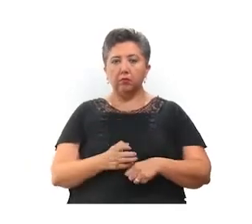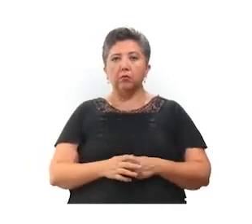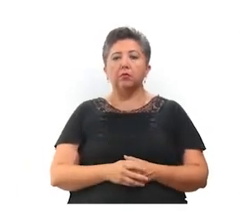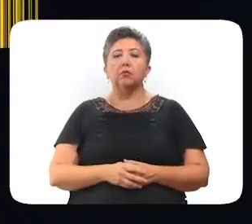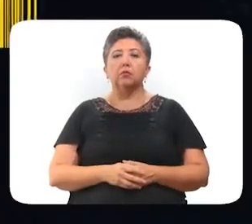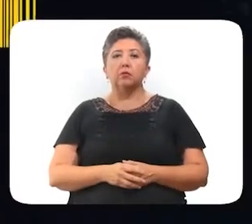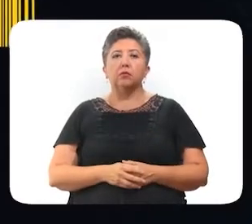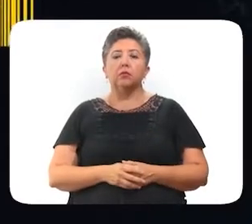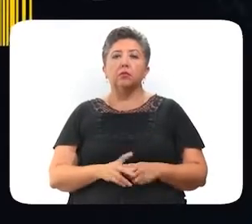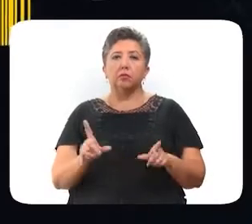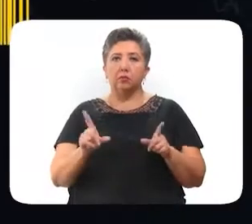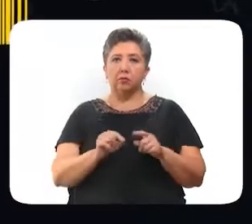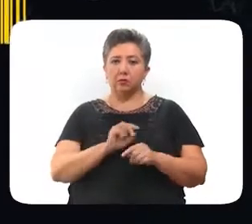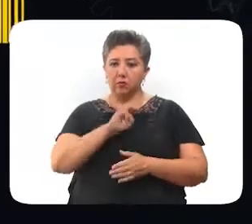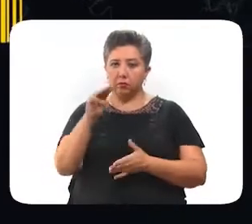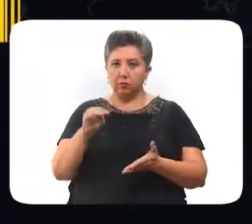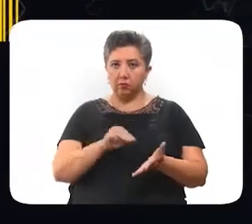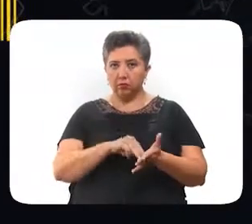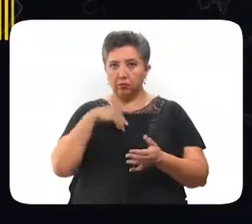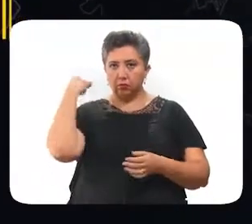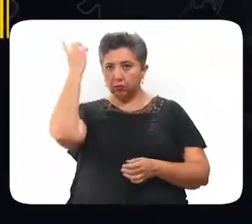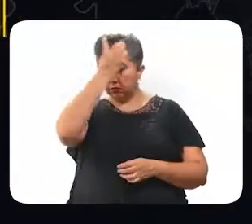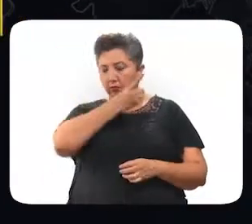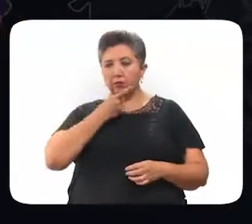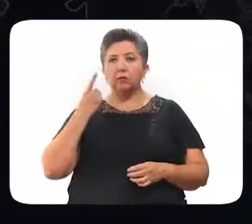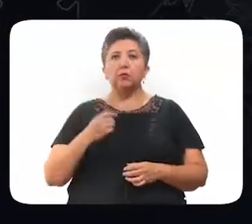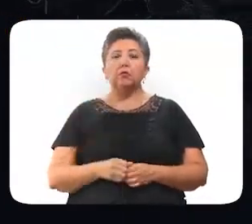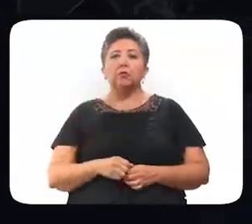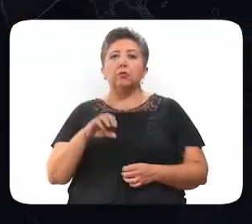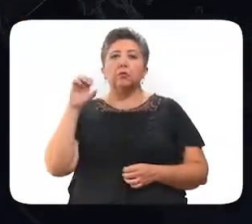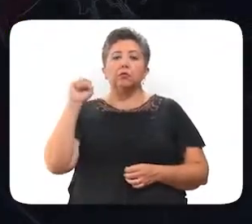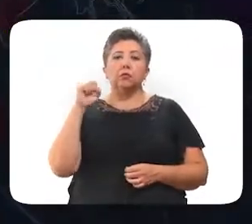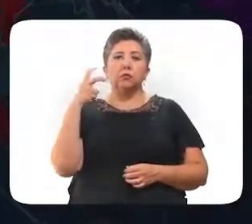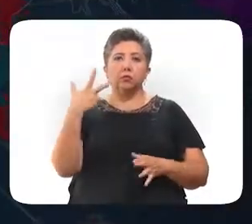estado. Específicamente en Mérida se han diagnosticado